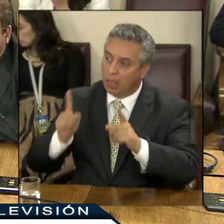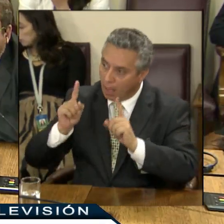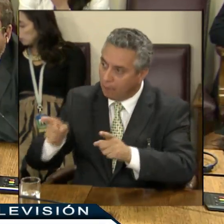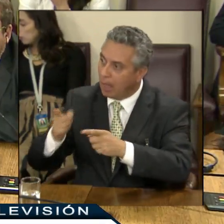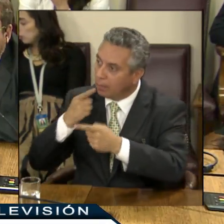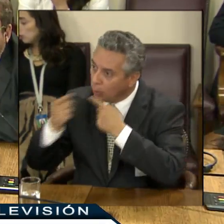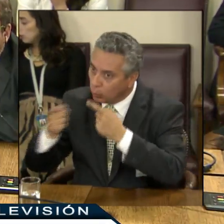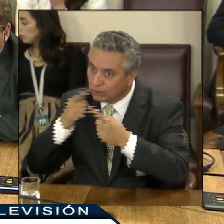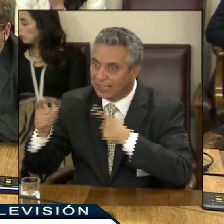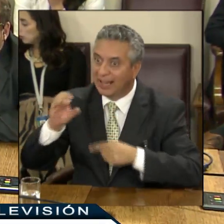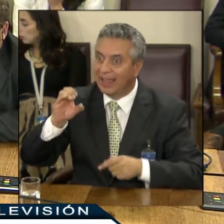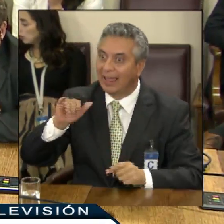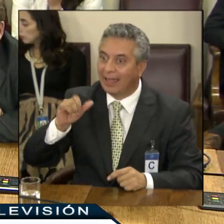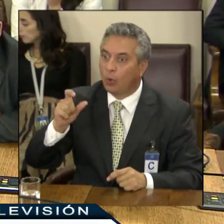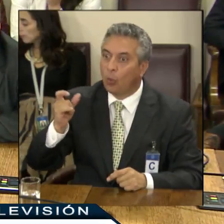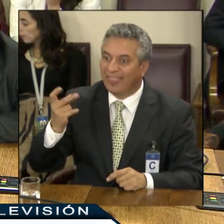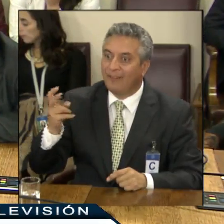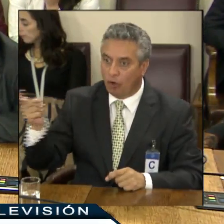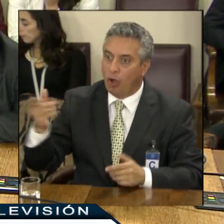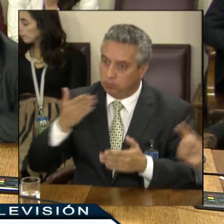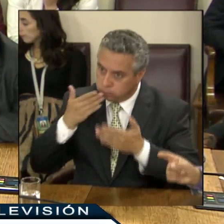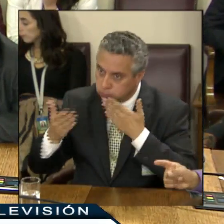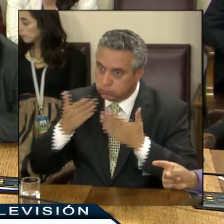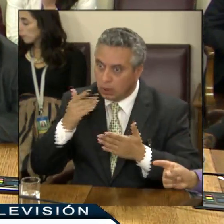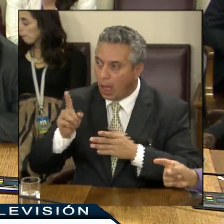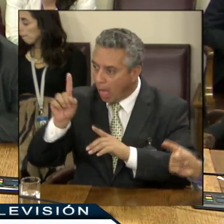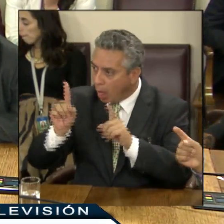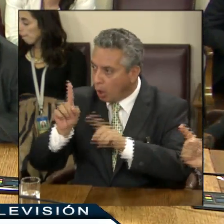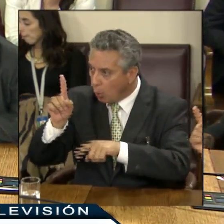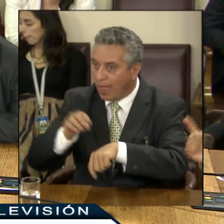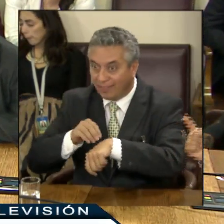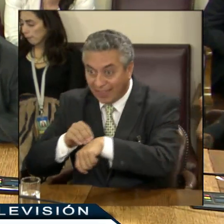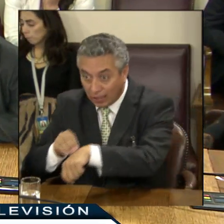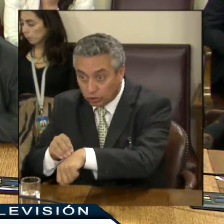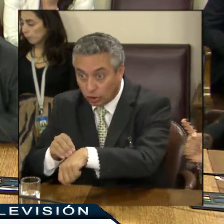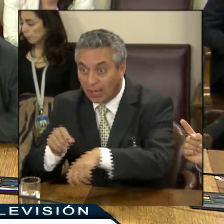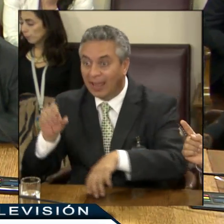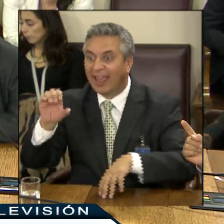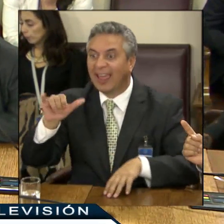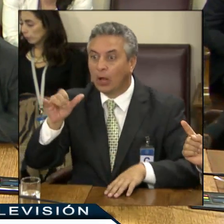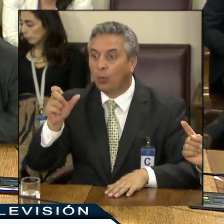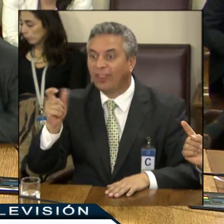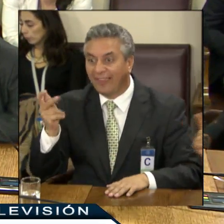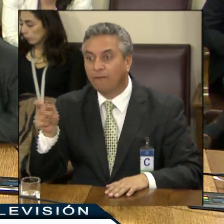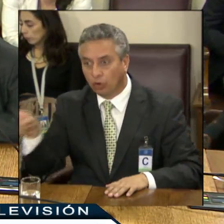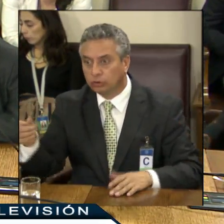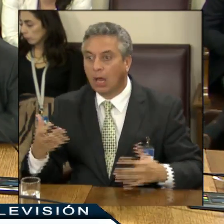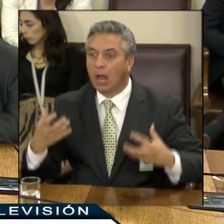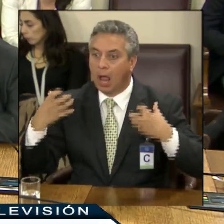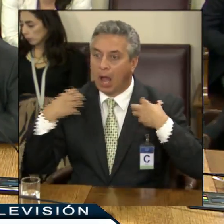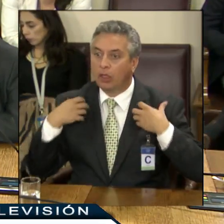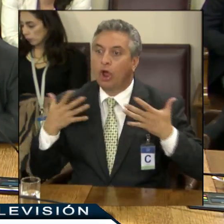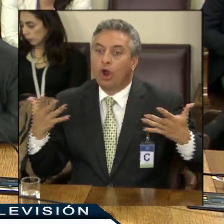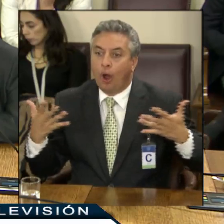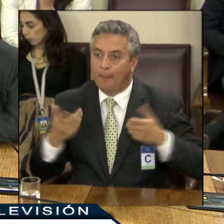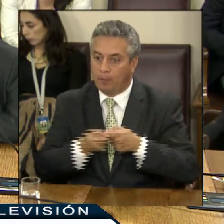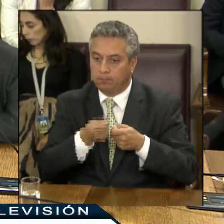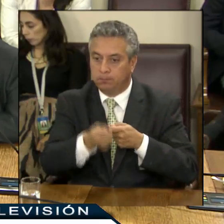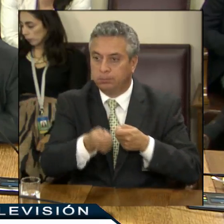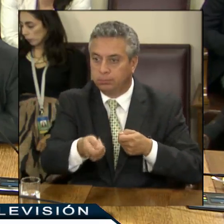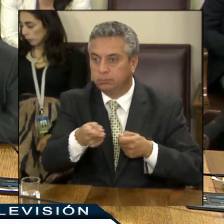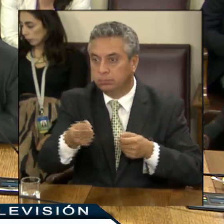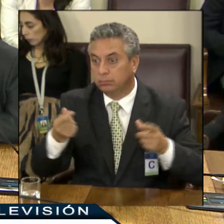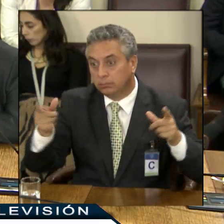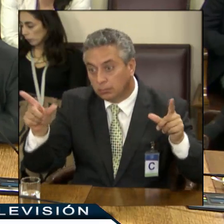El Ejecutivo algun indicación donde El Ejecutivo se haga cargo de cómo compensar esos menores